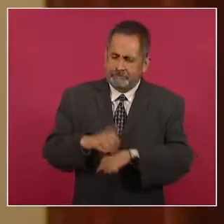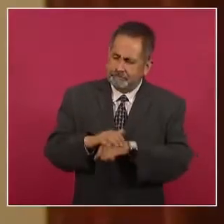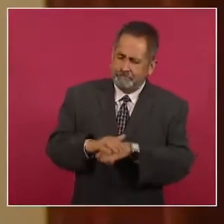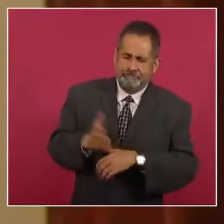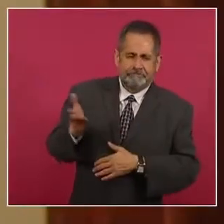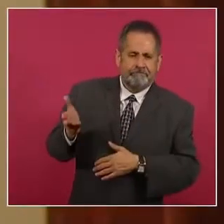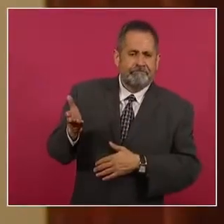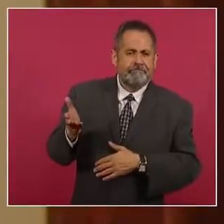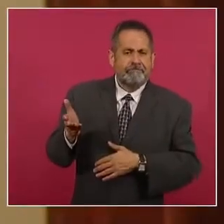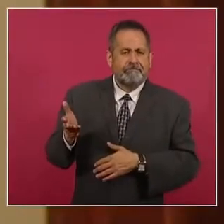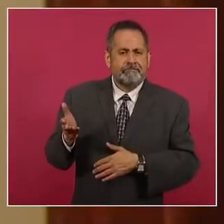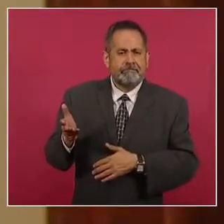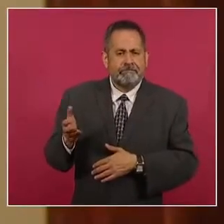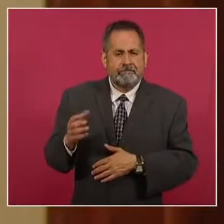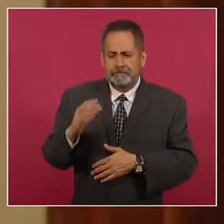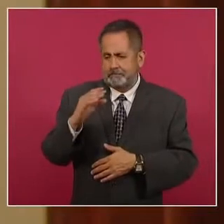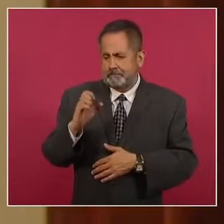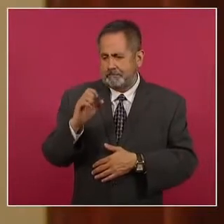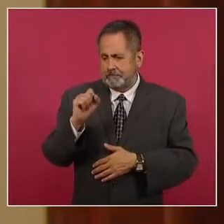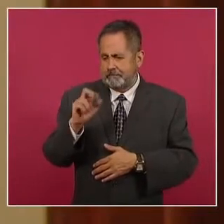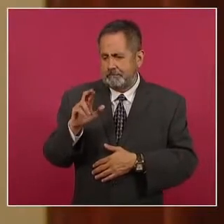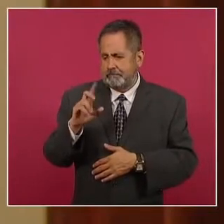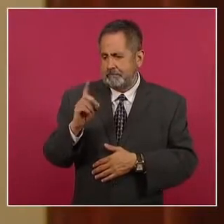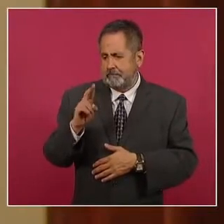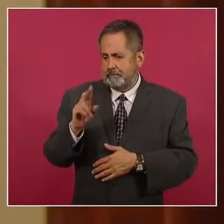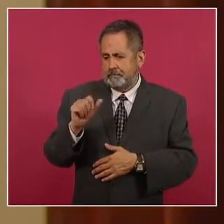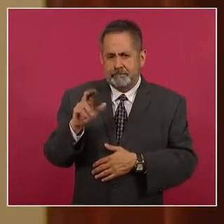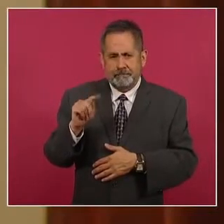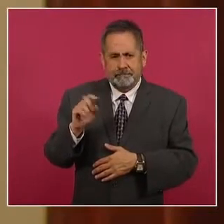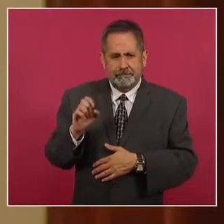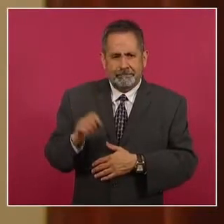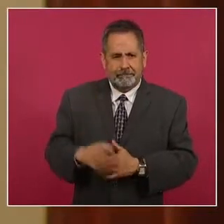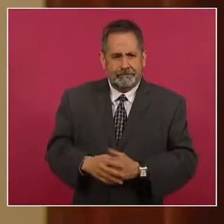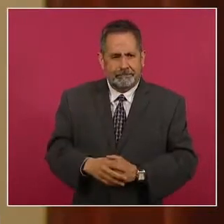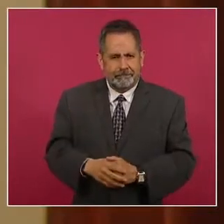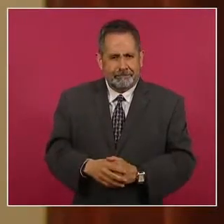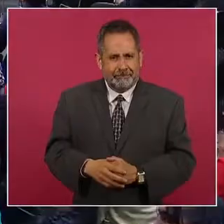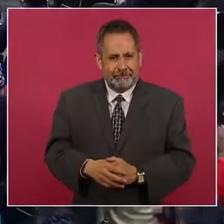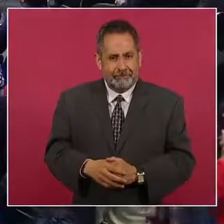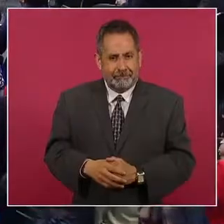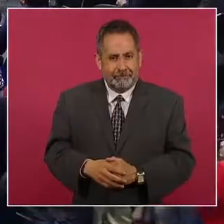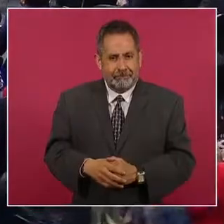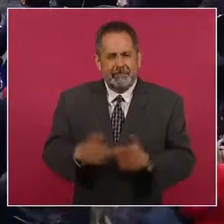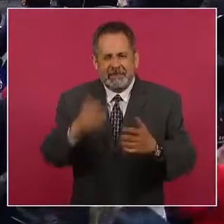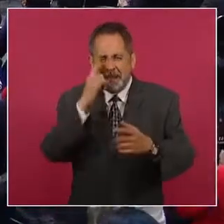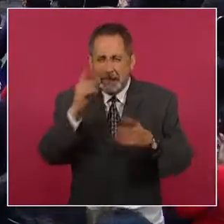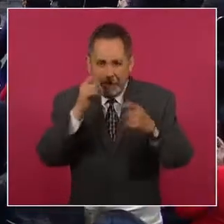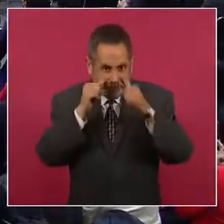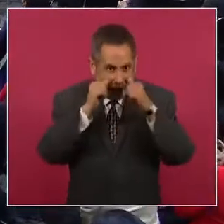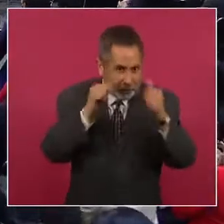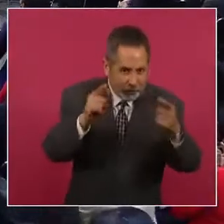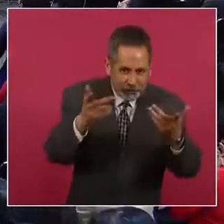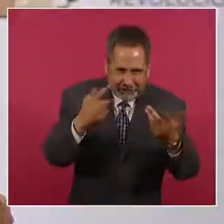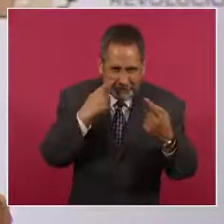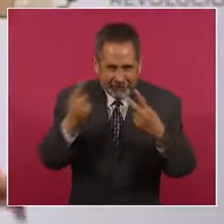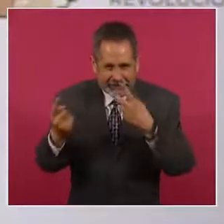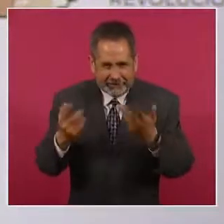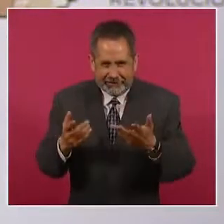amigo César Duarte, que son, ya ven, para que estén atentos,